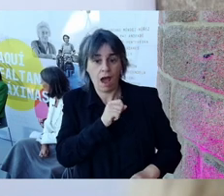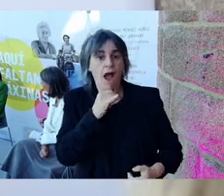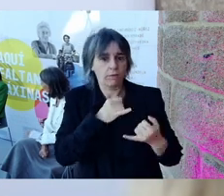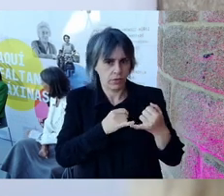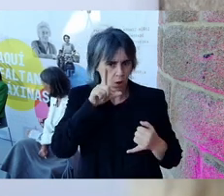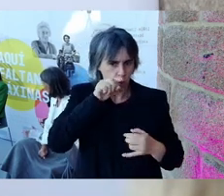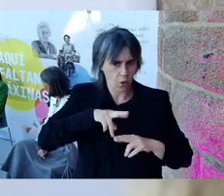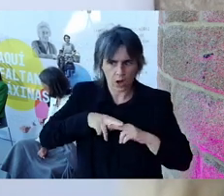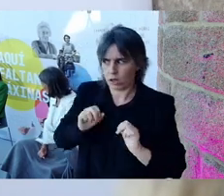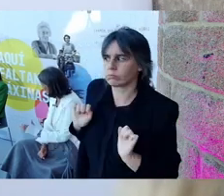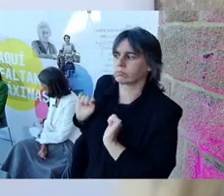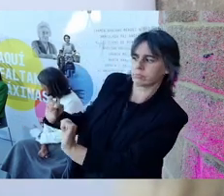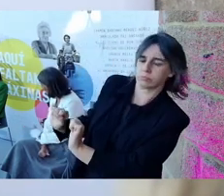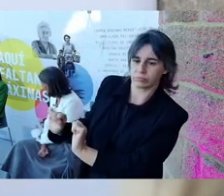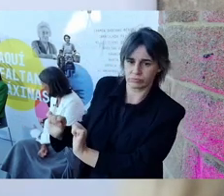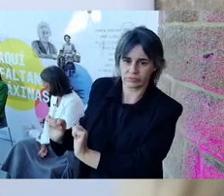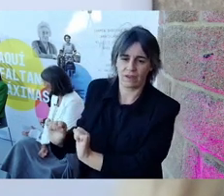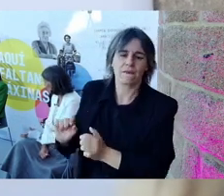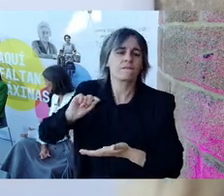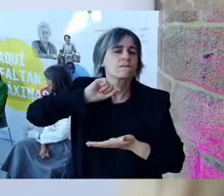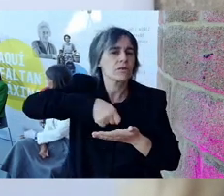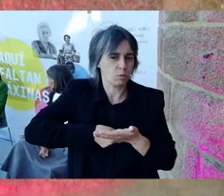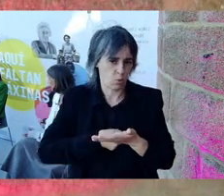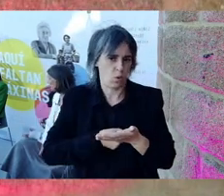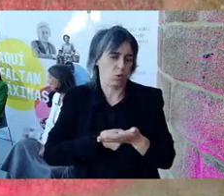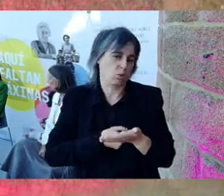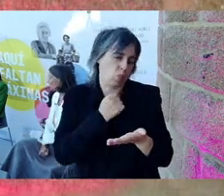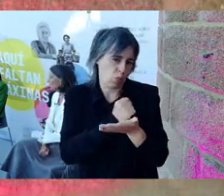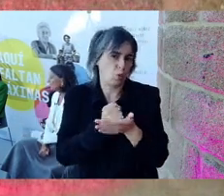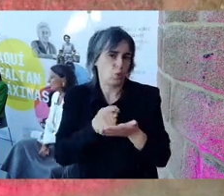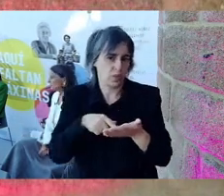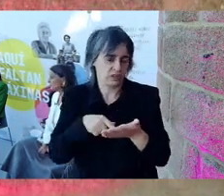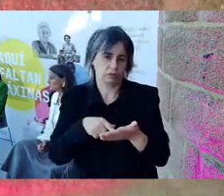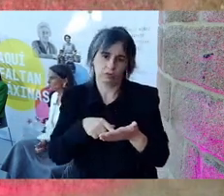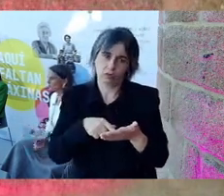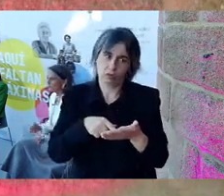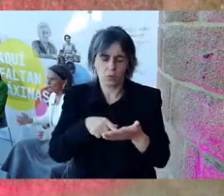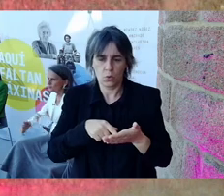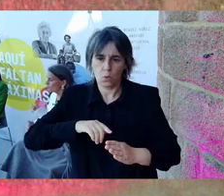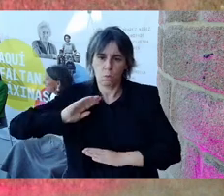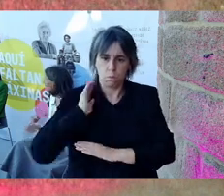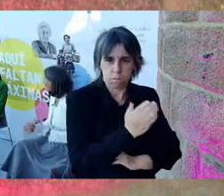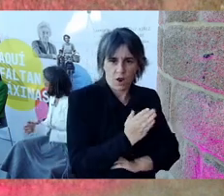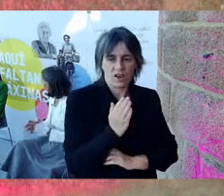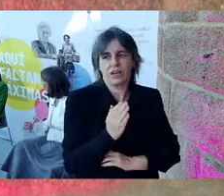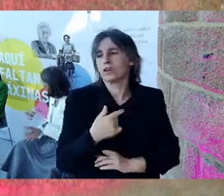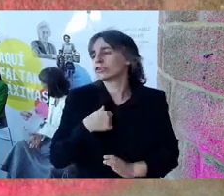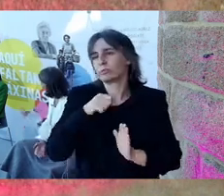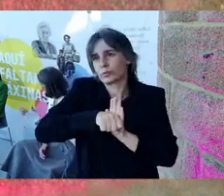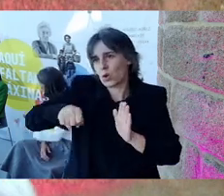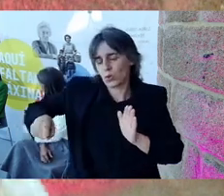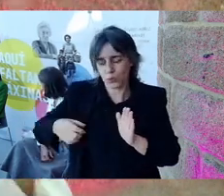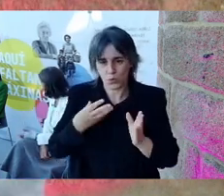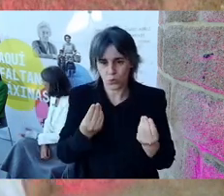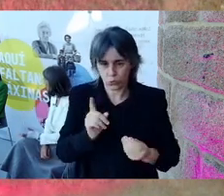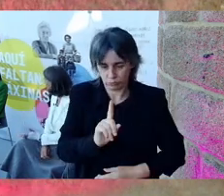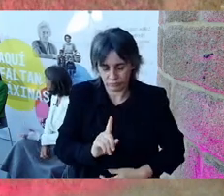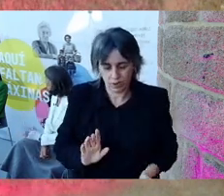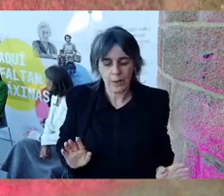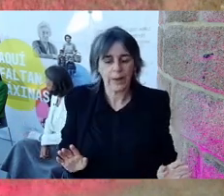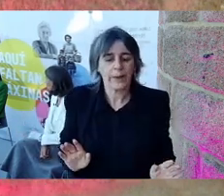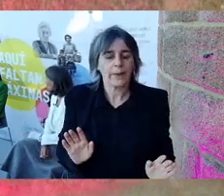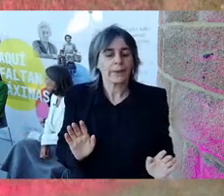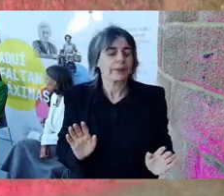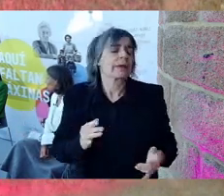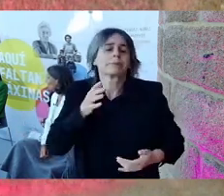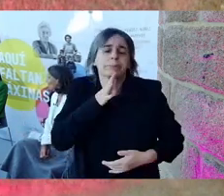robar, firmó unas capitulaciones muy complicadas para ella, sobre todo, que ella firmó para... Es que es muy complicado, no me quiero enrollar mucho,